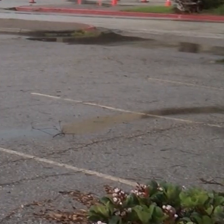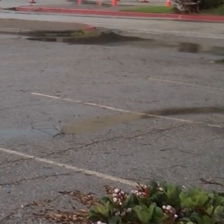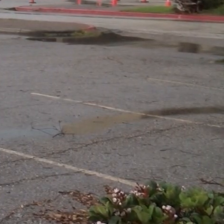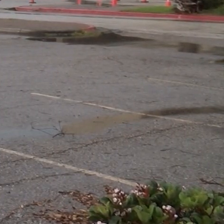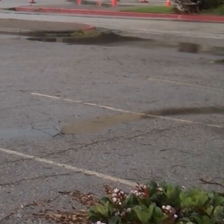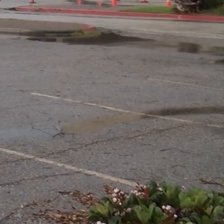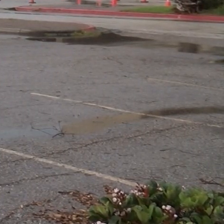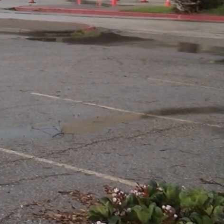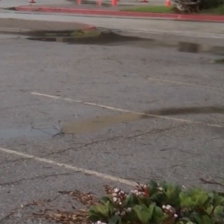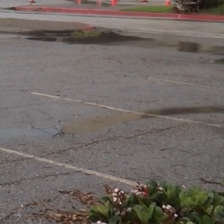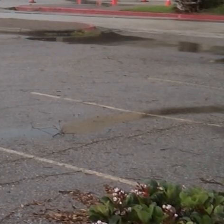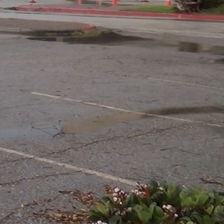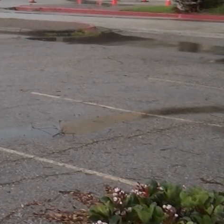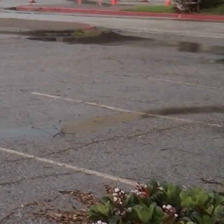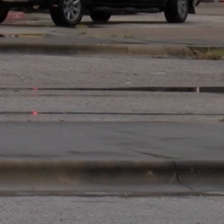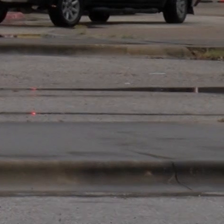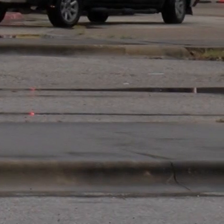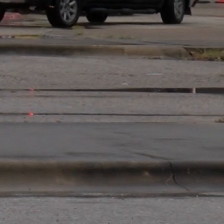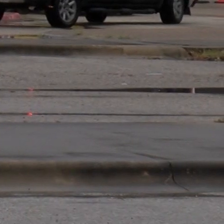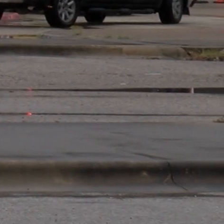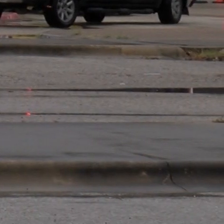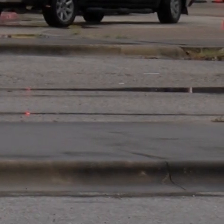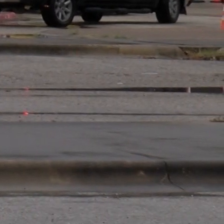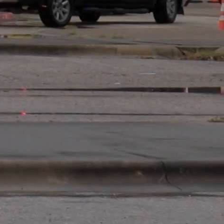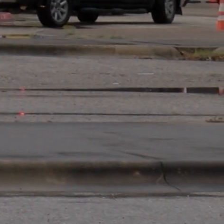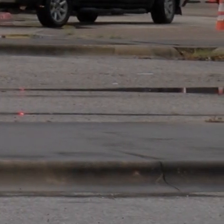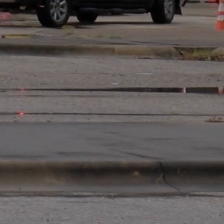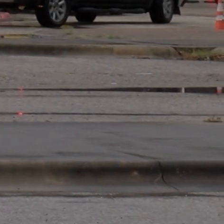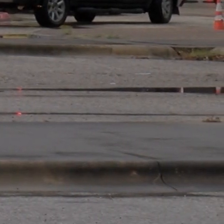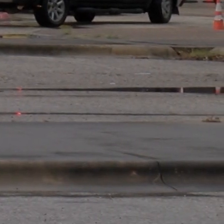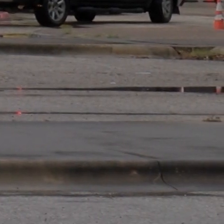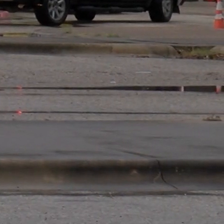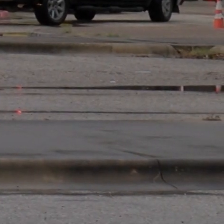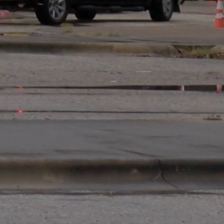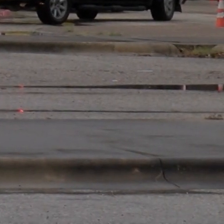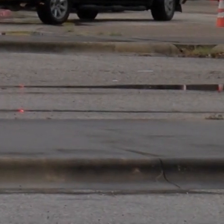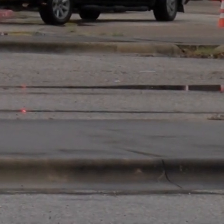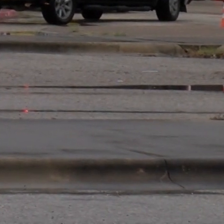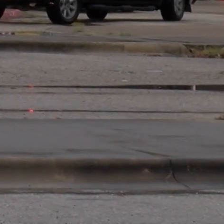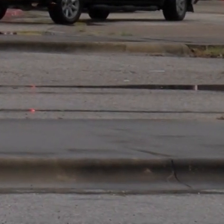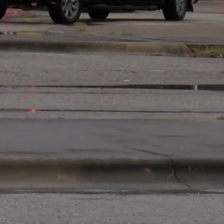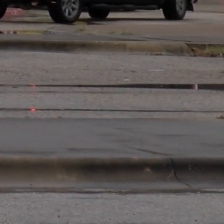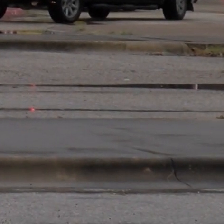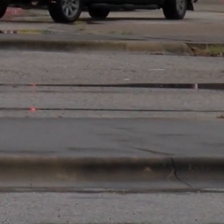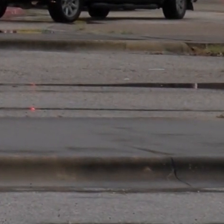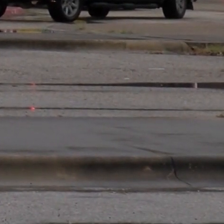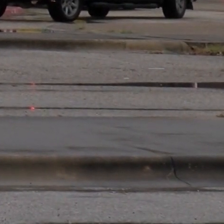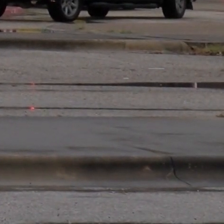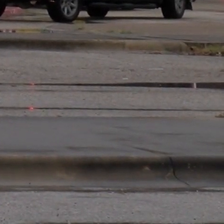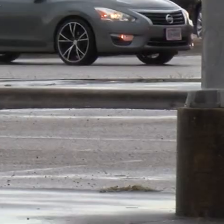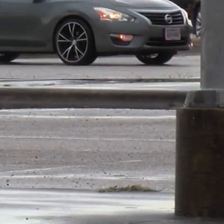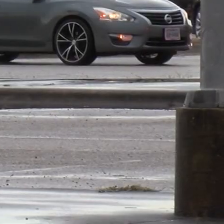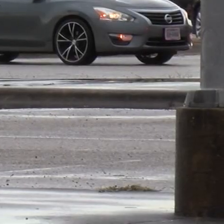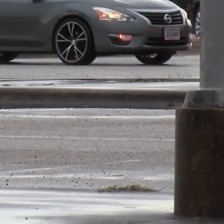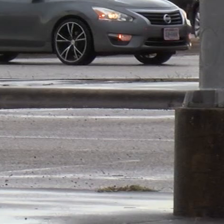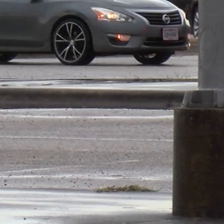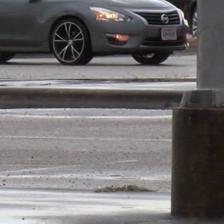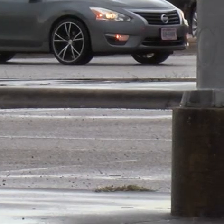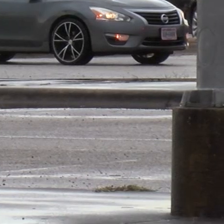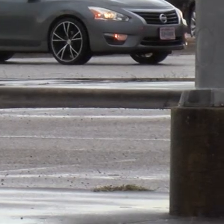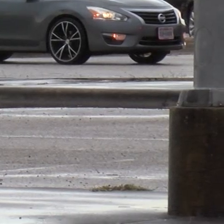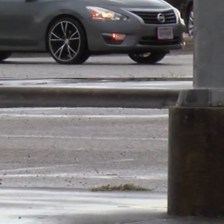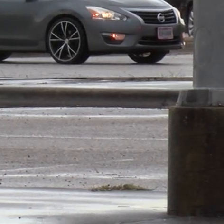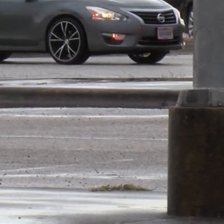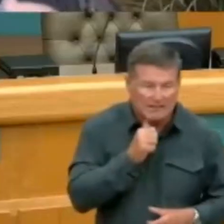también trabaja a marchas forzadas para proporcionar pruebas a más de 2.000 personas en lista de espera estos kits también se han visto limitados en los